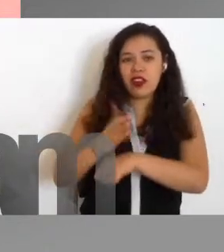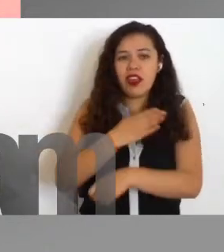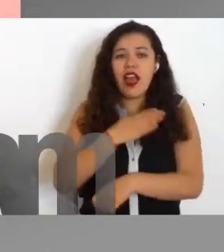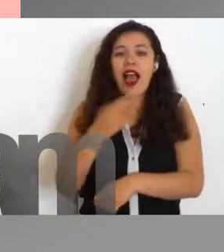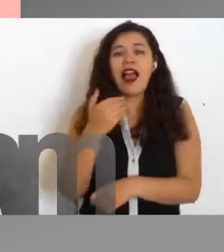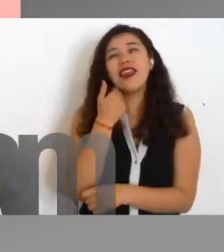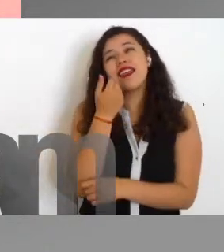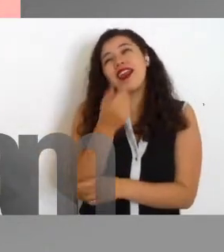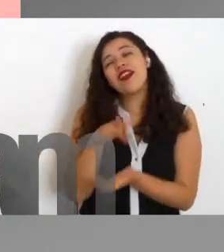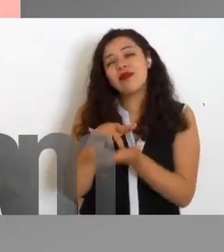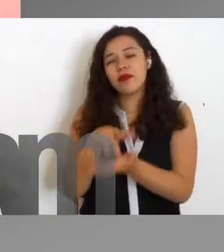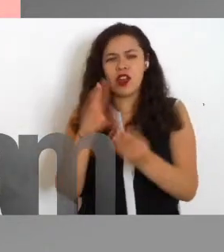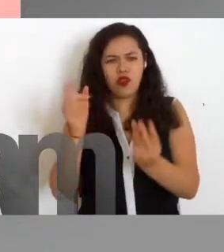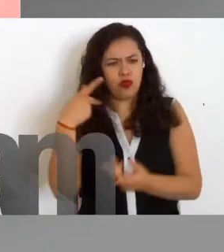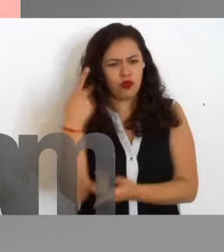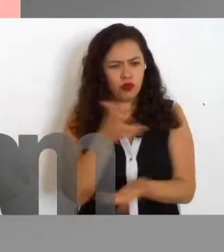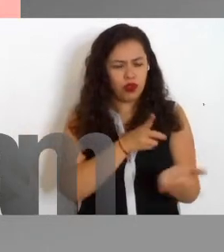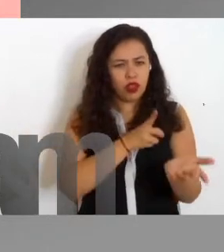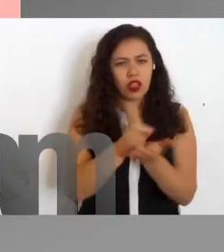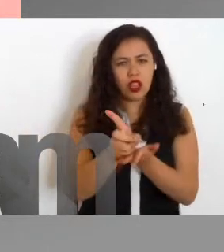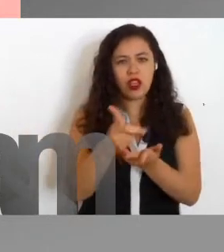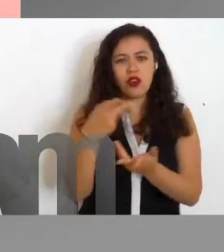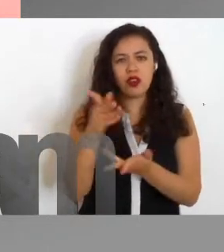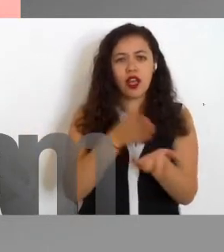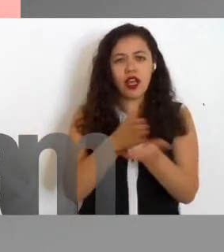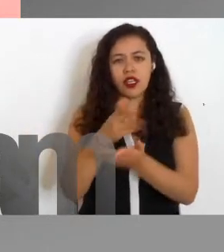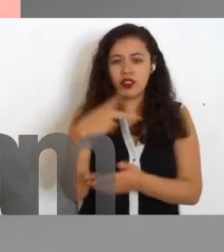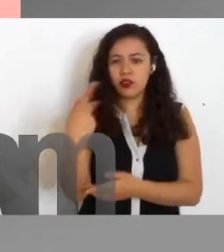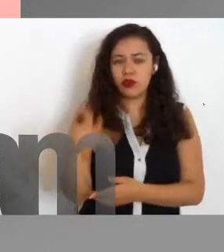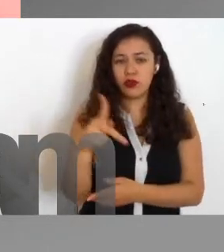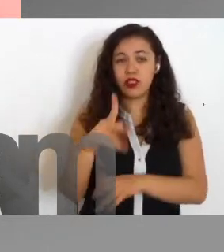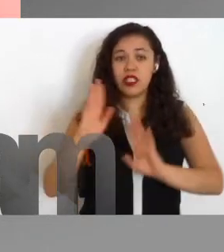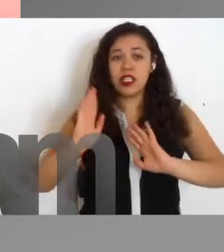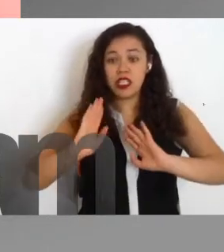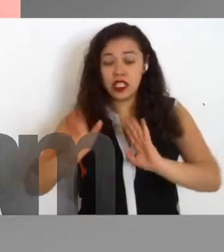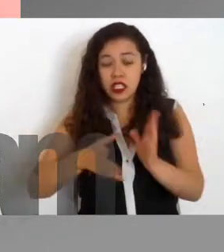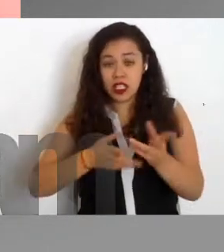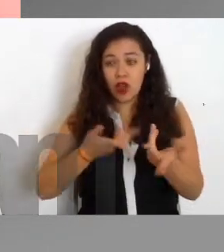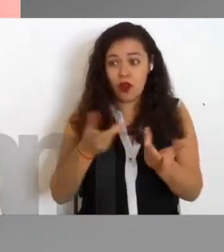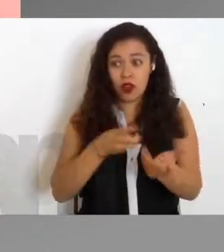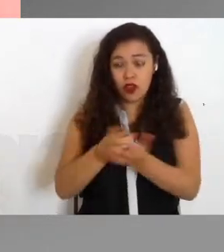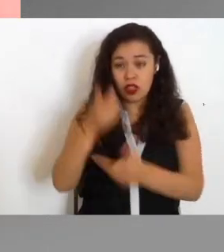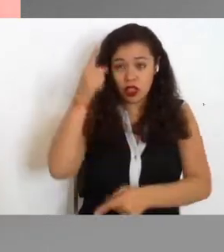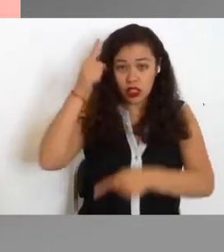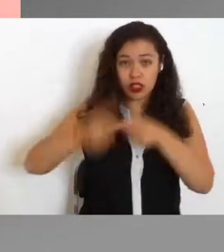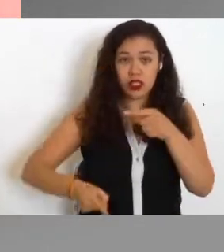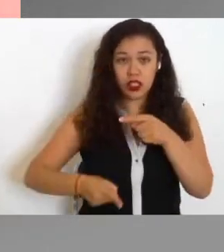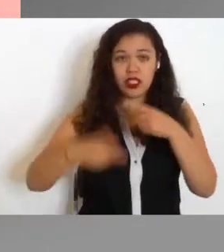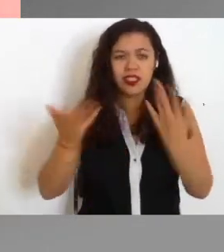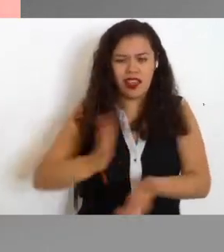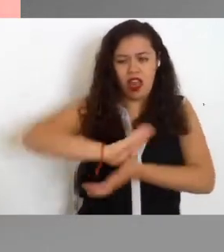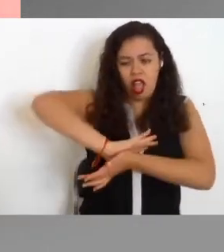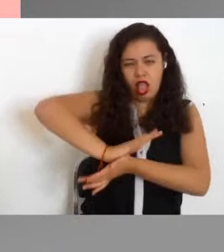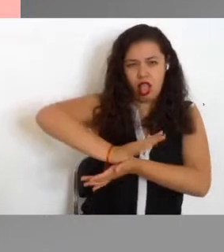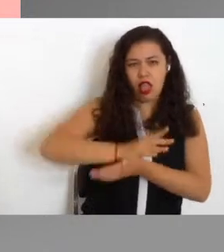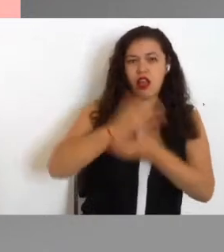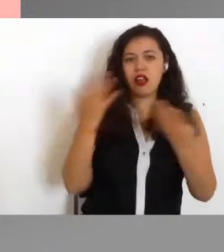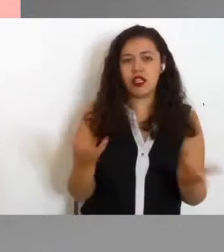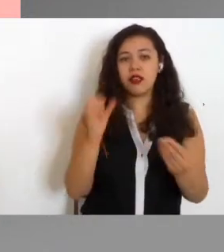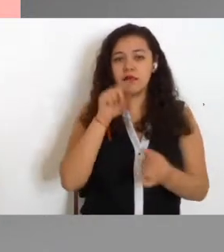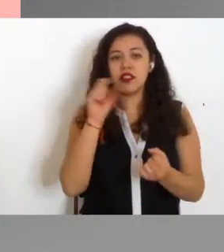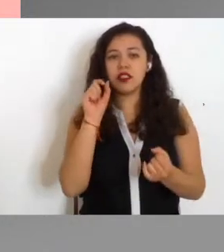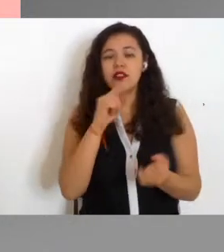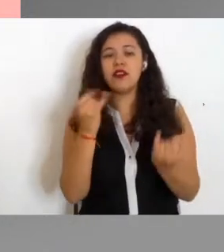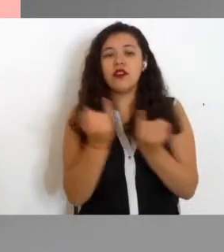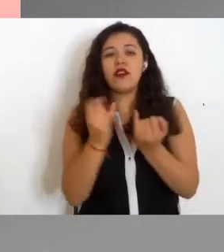Se vea desde este derecho a la accesibilidad, y cuando se violenta este ejercicio, pues se habla de una discriminación. Agradecer también